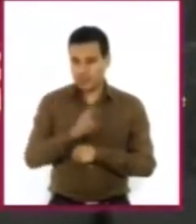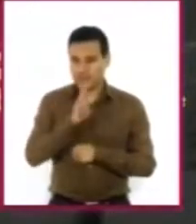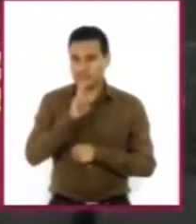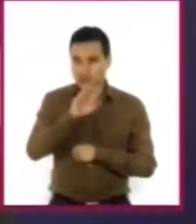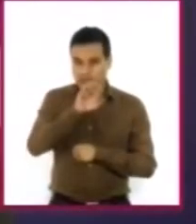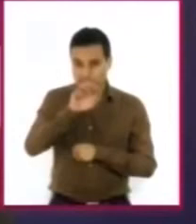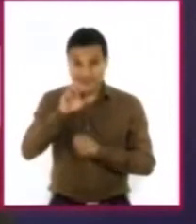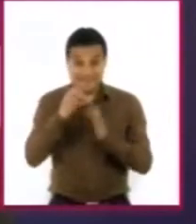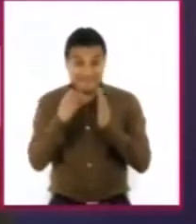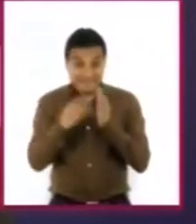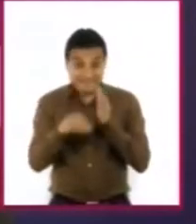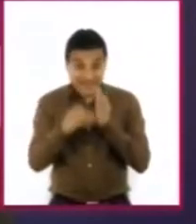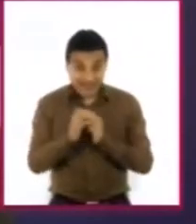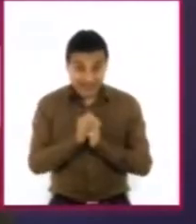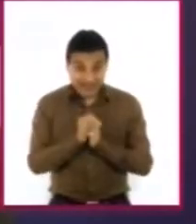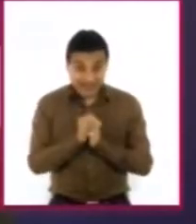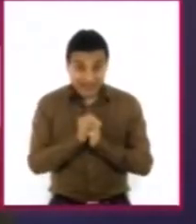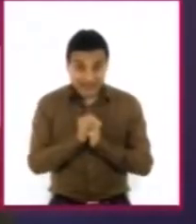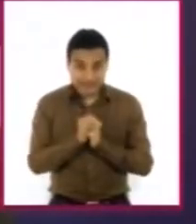Si aún falta más,